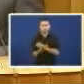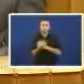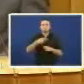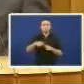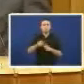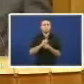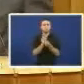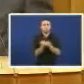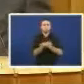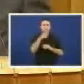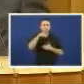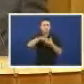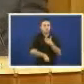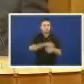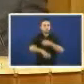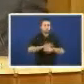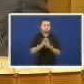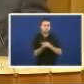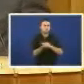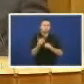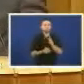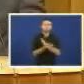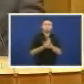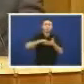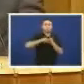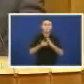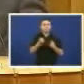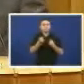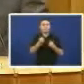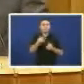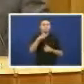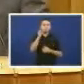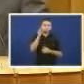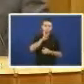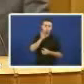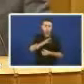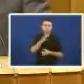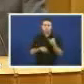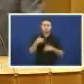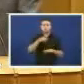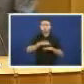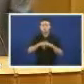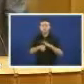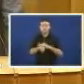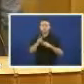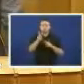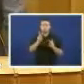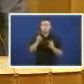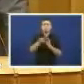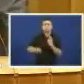actual período o plan energético galego marca unha línea de ruptura sustancial coa xestión dos nosos recursos energéticos